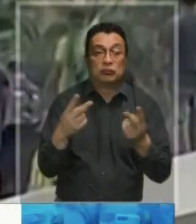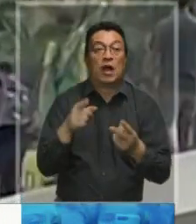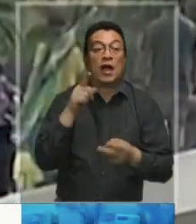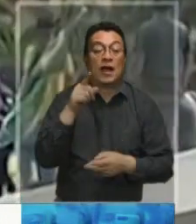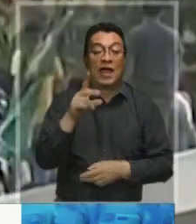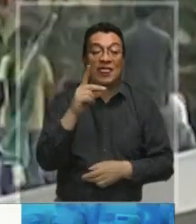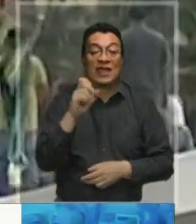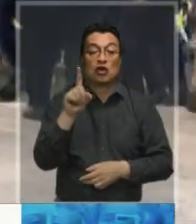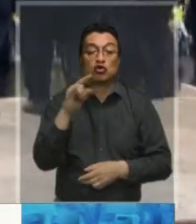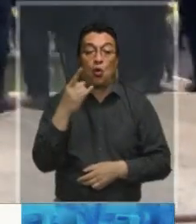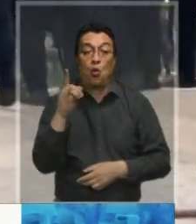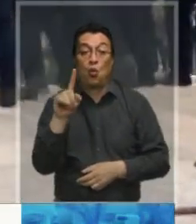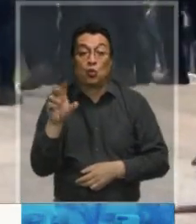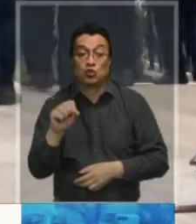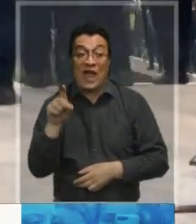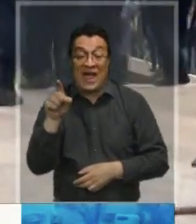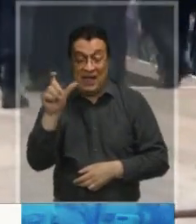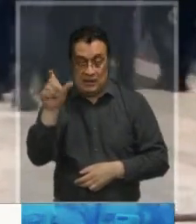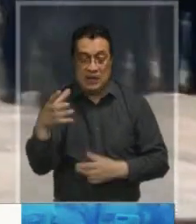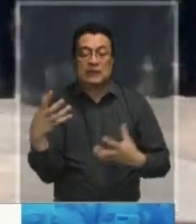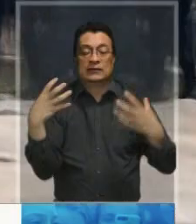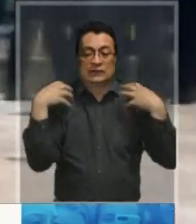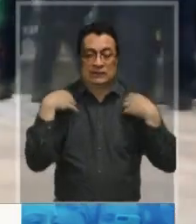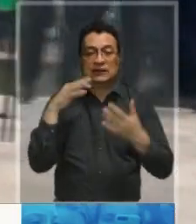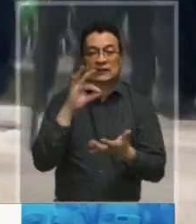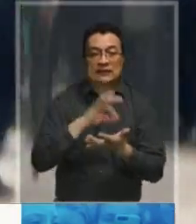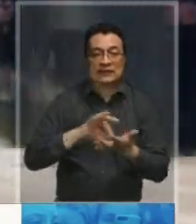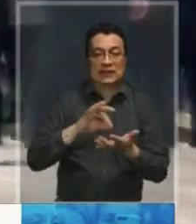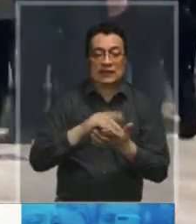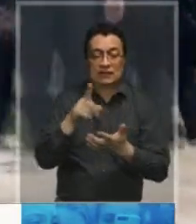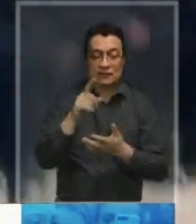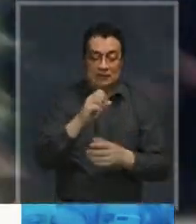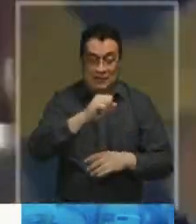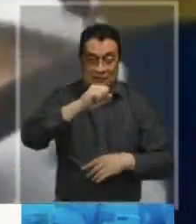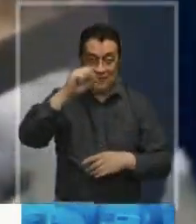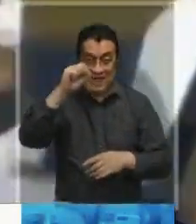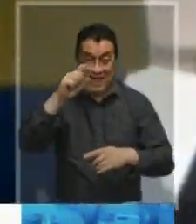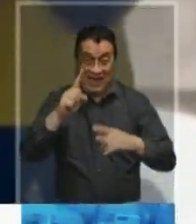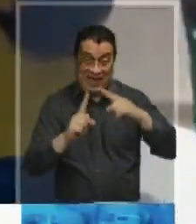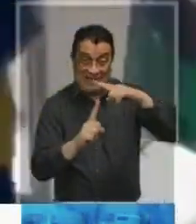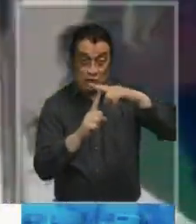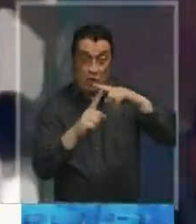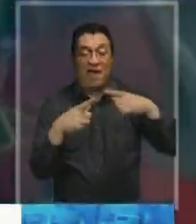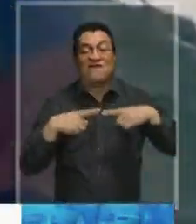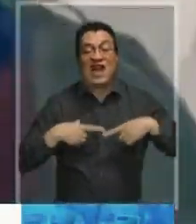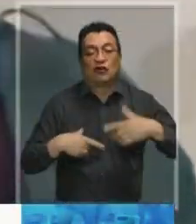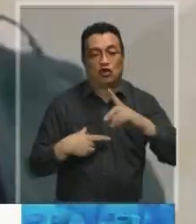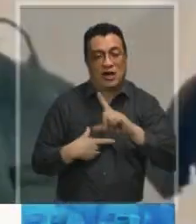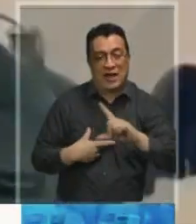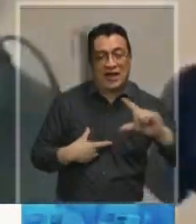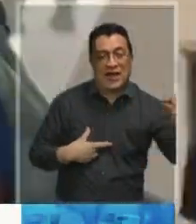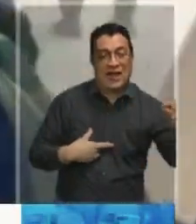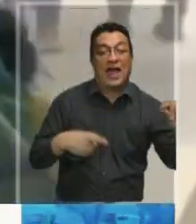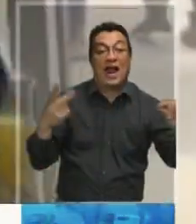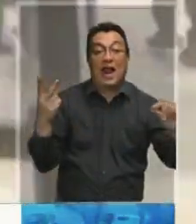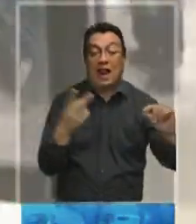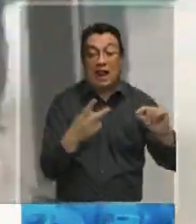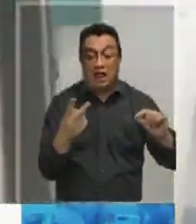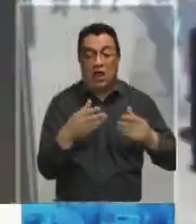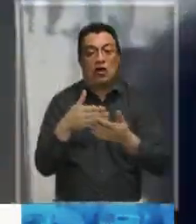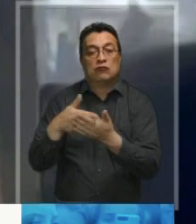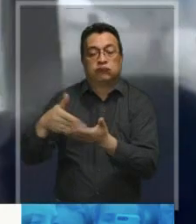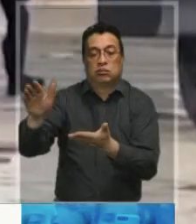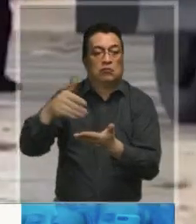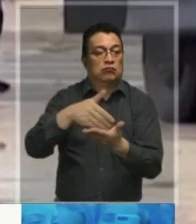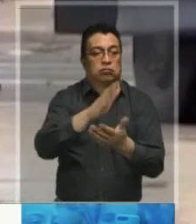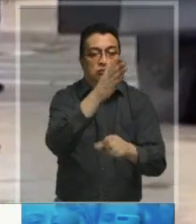de Sousa Oliveira estaba a cargo de la secretaría, ya que el titular Anderson Torres estaba de vacaciones. Ambos fueron apartados de